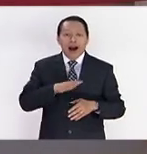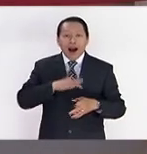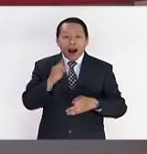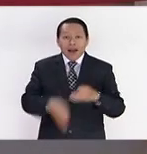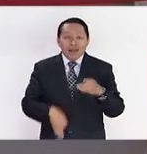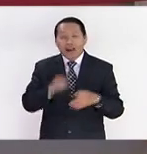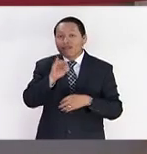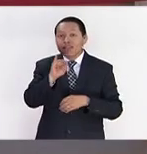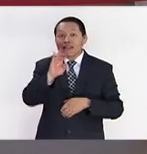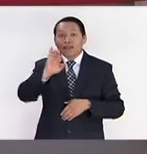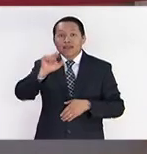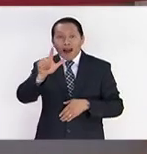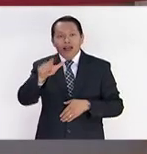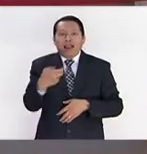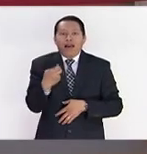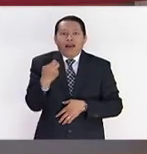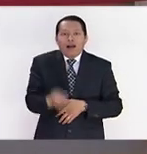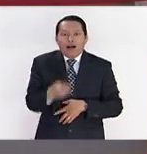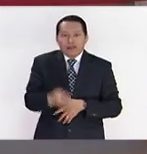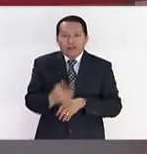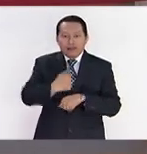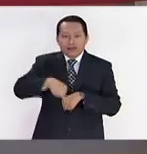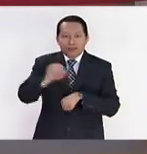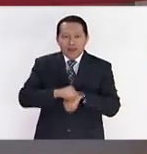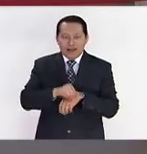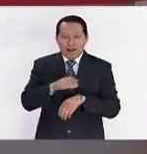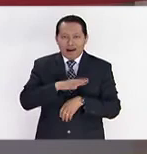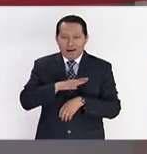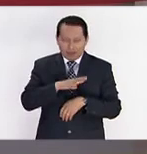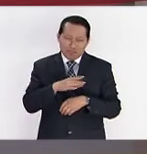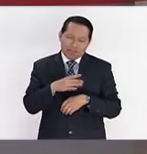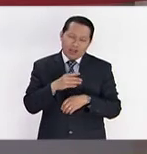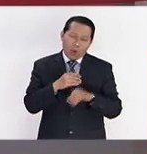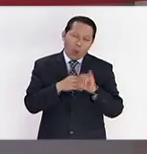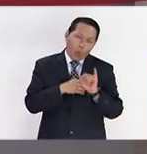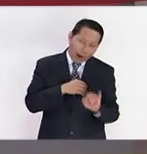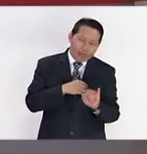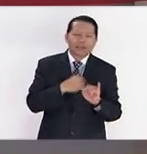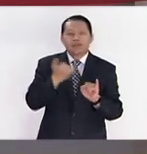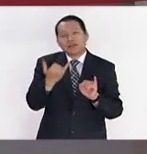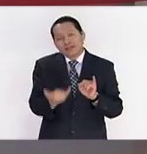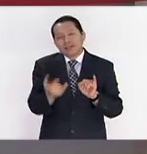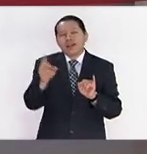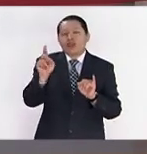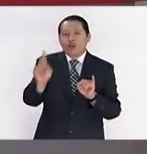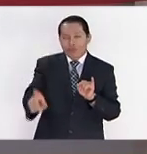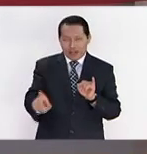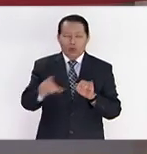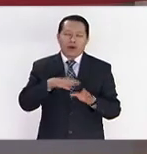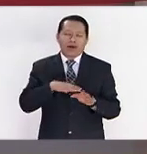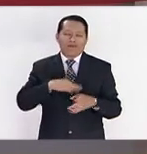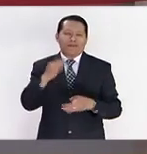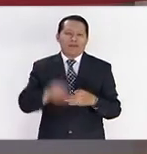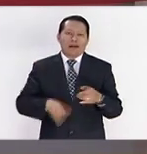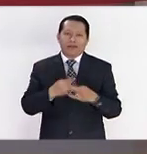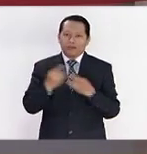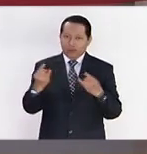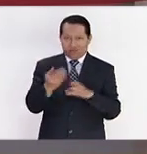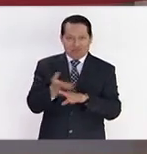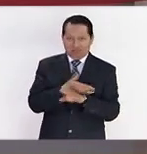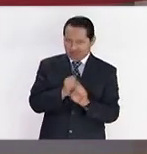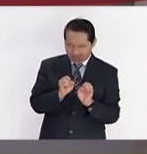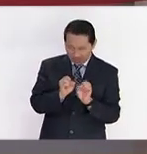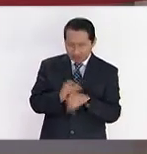disfrutar esta semana, ¿no? Lo que es el jueves y el domingo. Una final histórica, porque nunca se había dado al parecer. Así